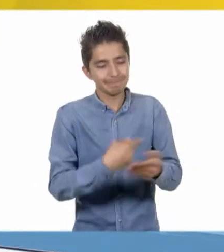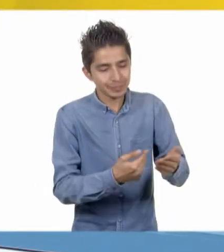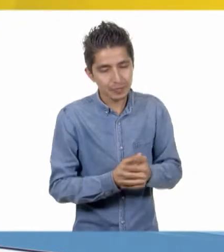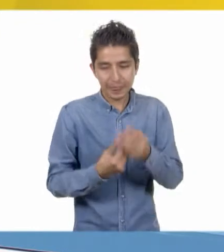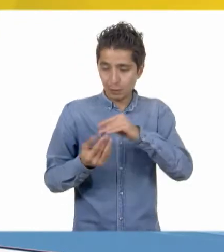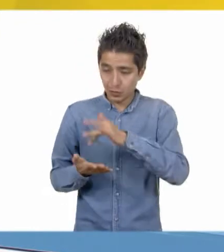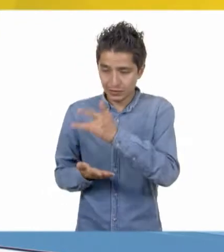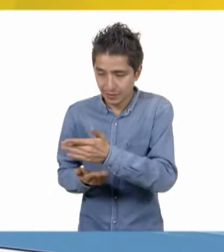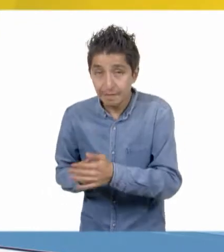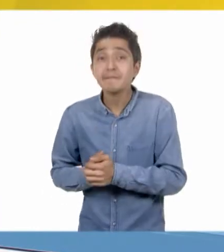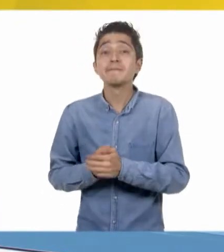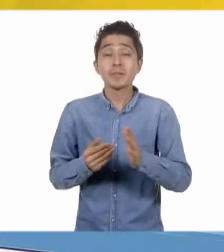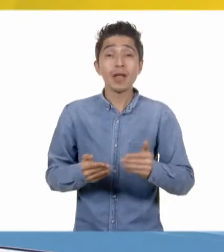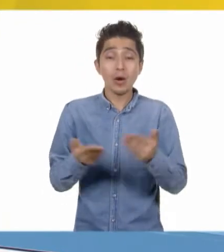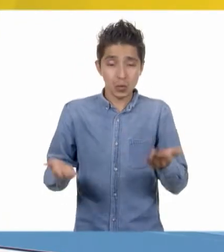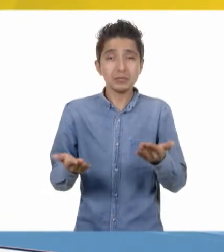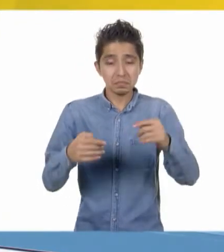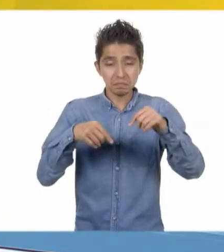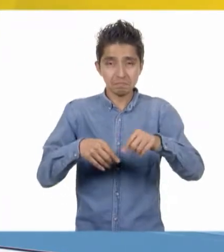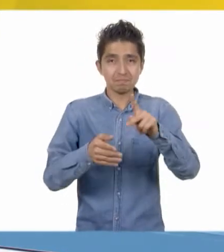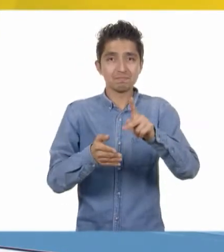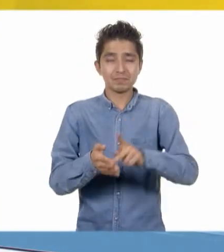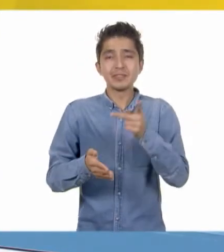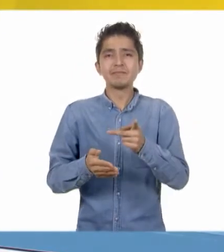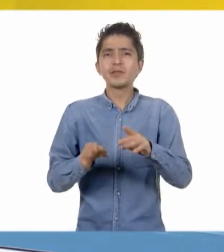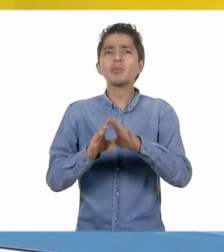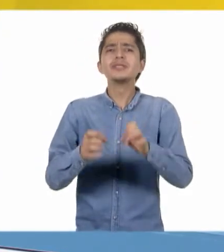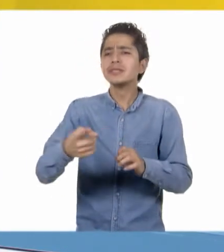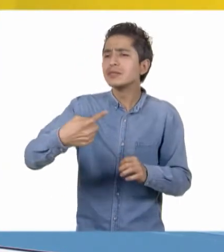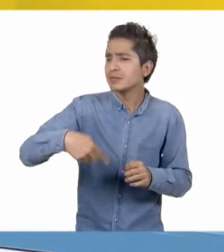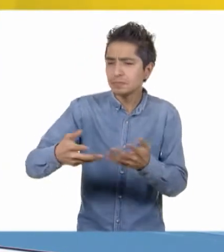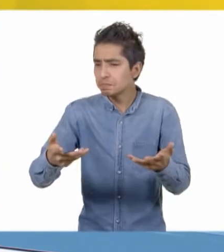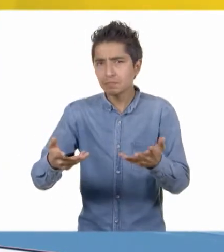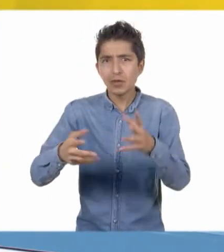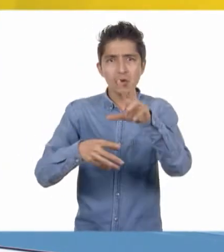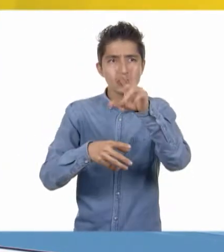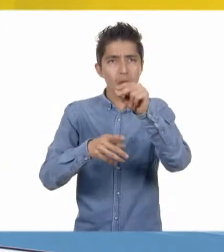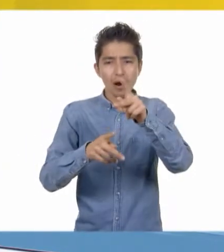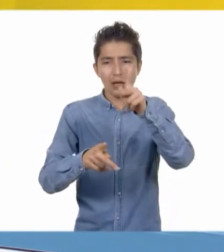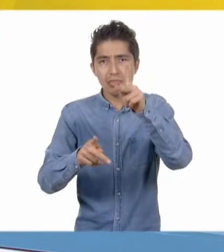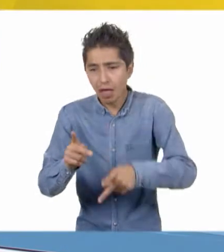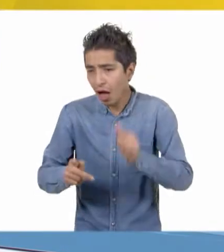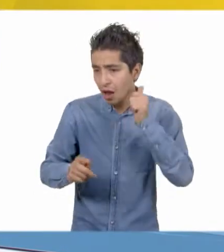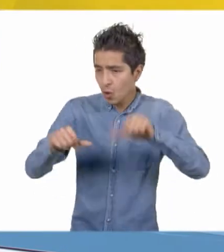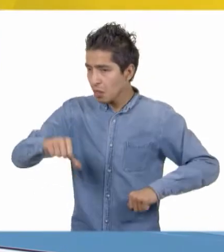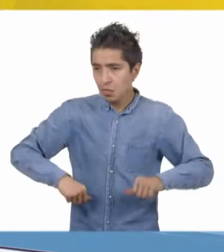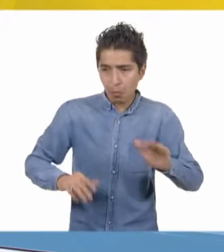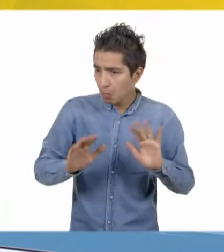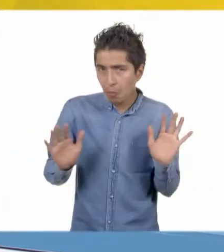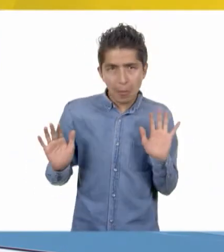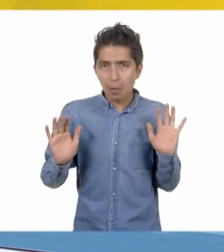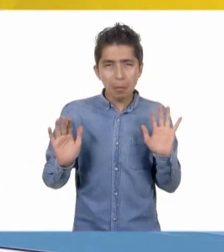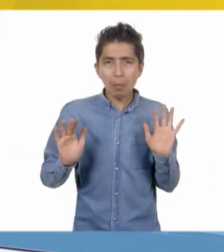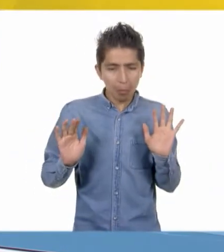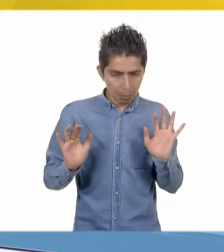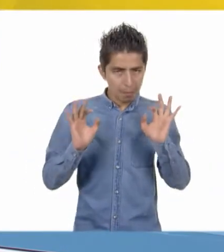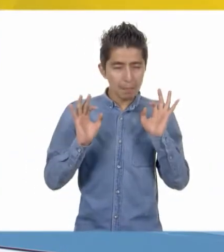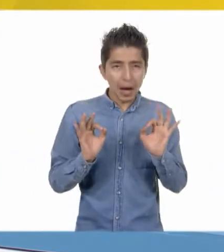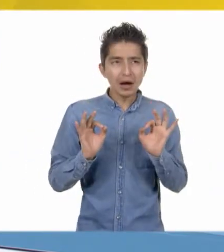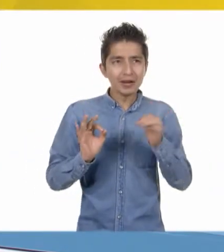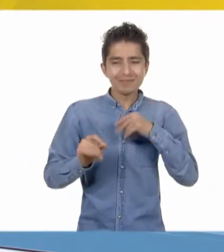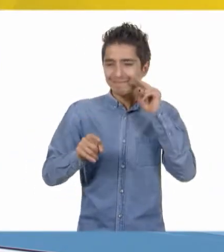gracias. Nuevamente aquí con ustedes. ¿Cómo están? ¿No interrumpimos alguna otra actividad? Te noto muy concentrada